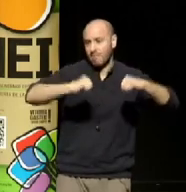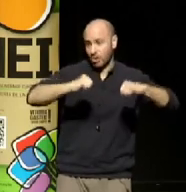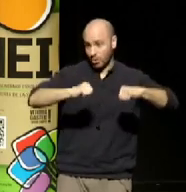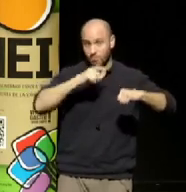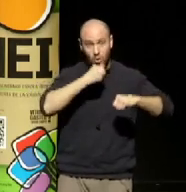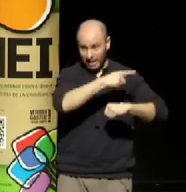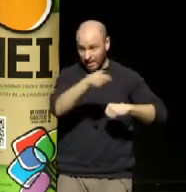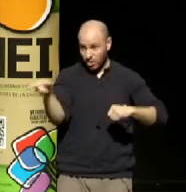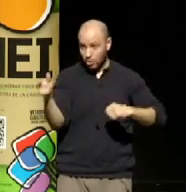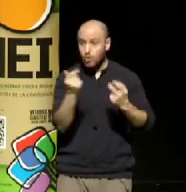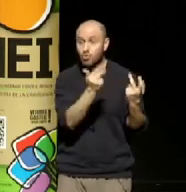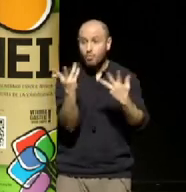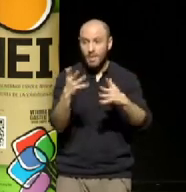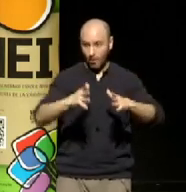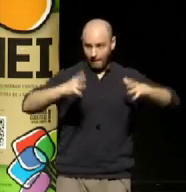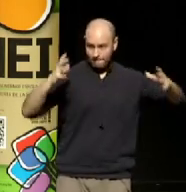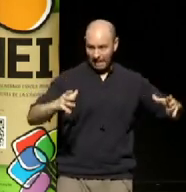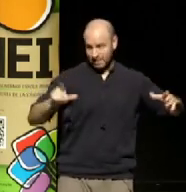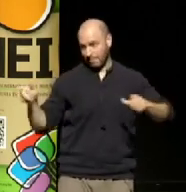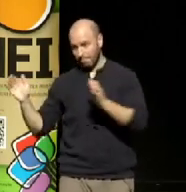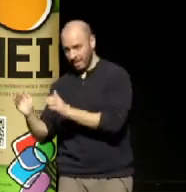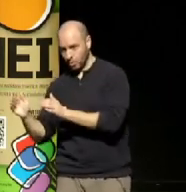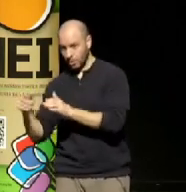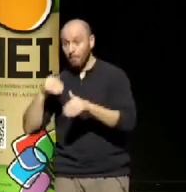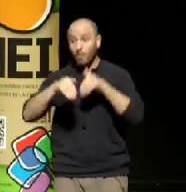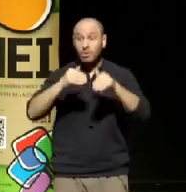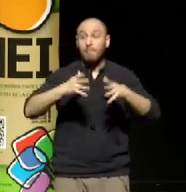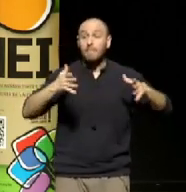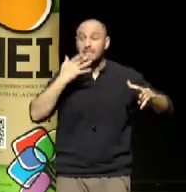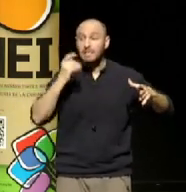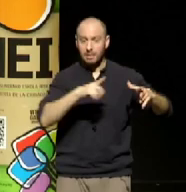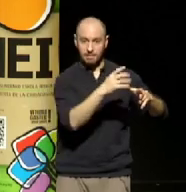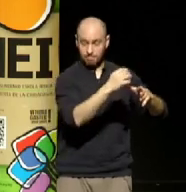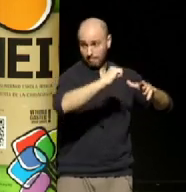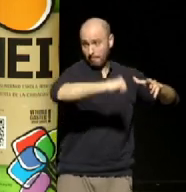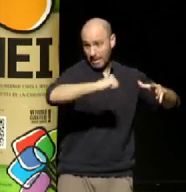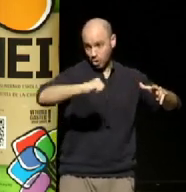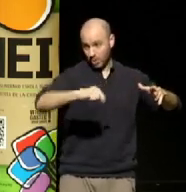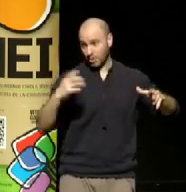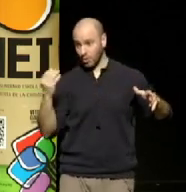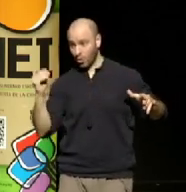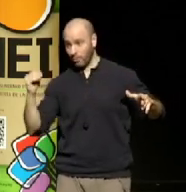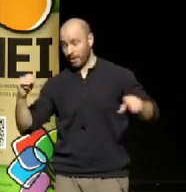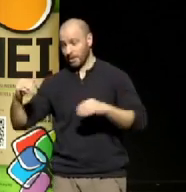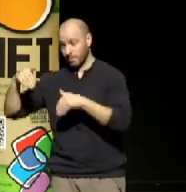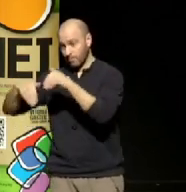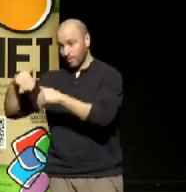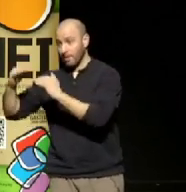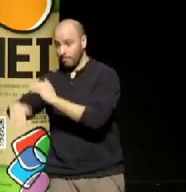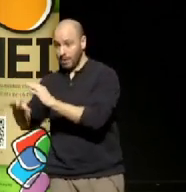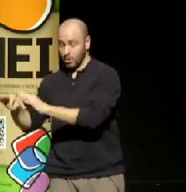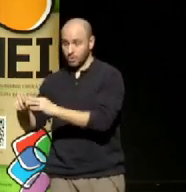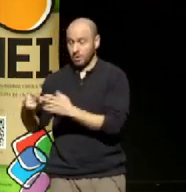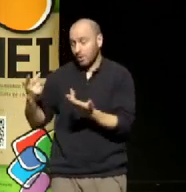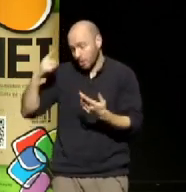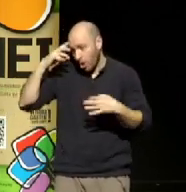la que vota más. ¿Vale? Porque los jóvenes se abstienen en una proporción mucho más alta que la gente mayor, por lo tanto, tiene sentido que un político, mira,